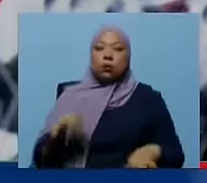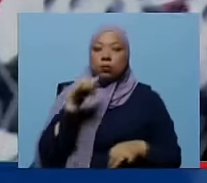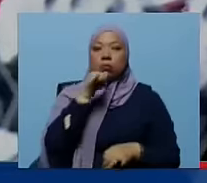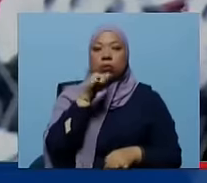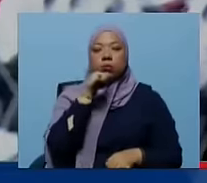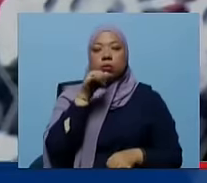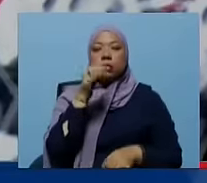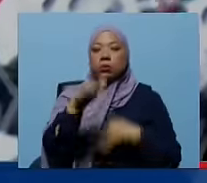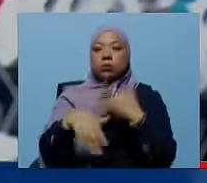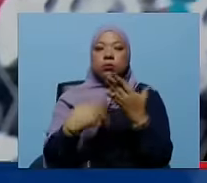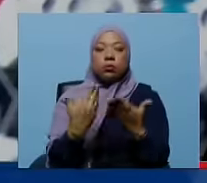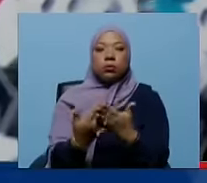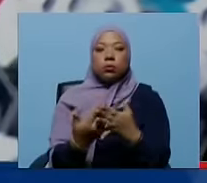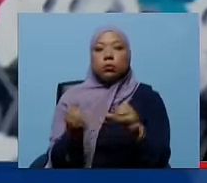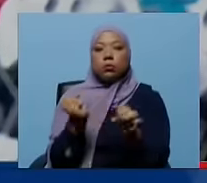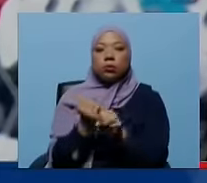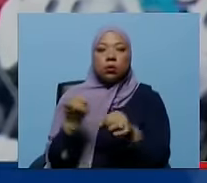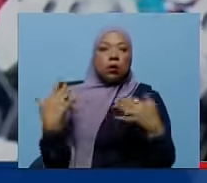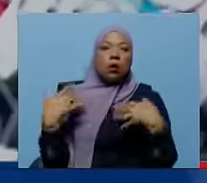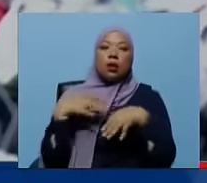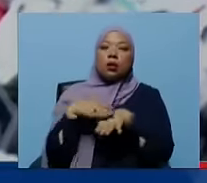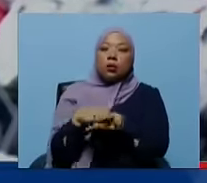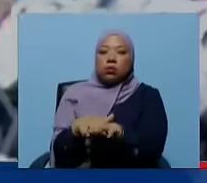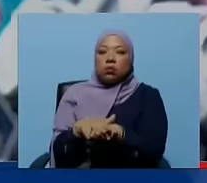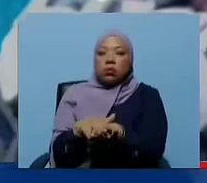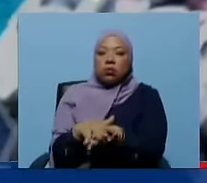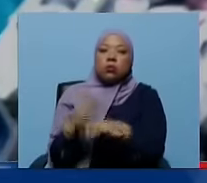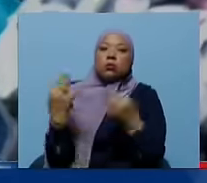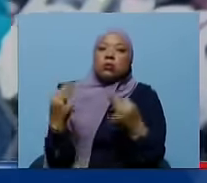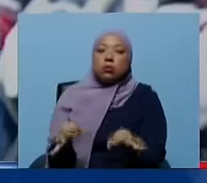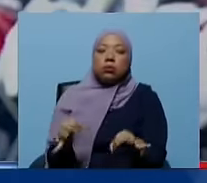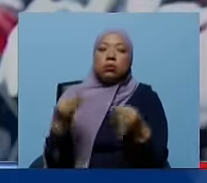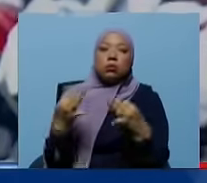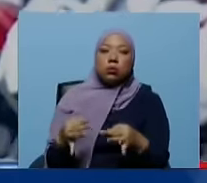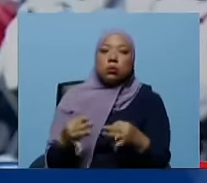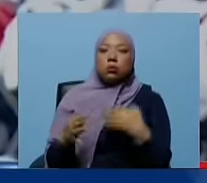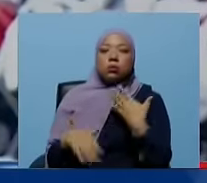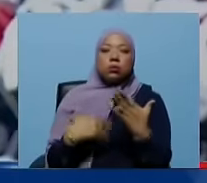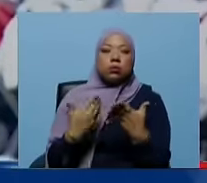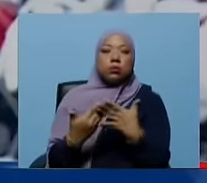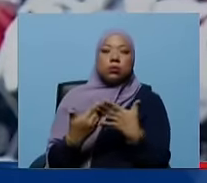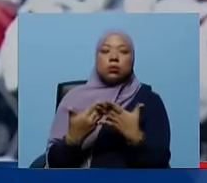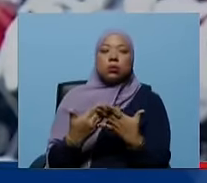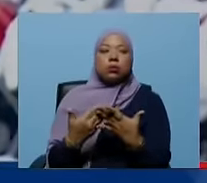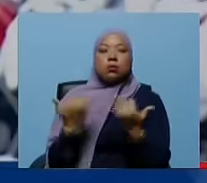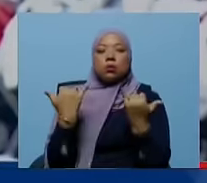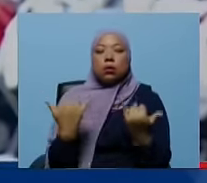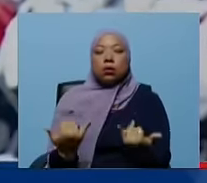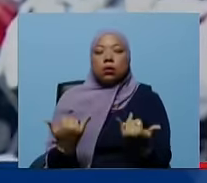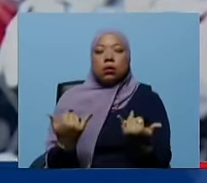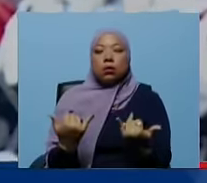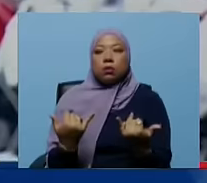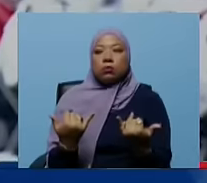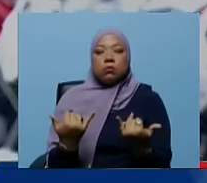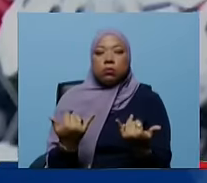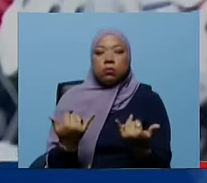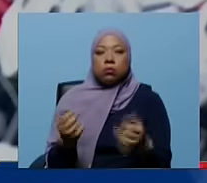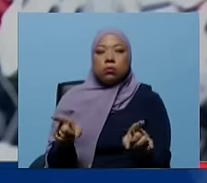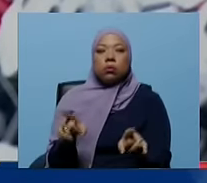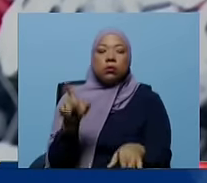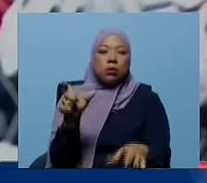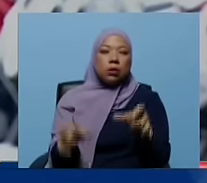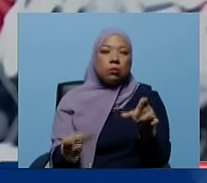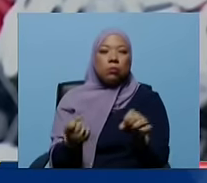Lares, al comandante de la Guardia Nacional Bolivariana, mayor general Elio Ramón Estrada Paredes,